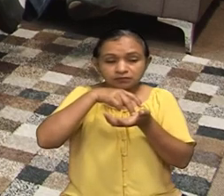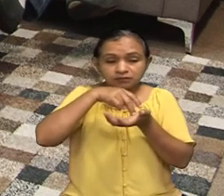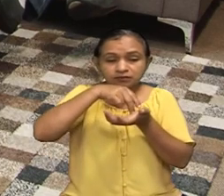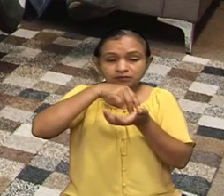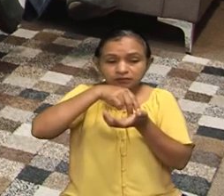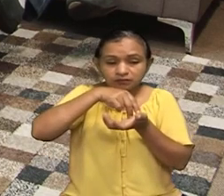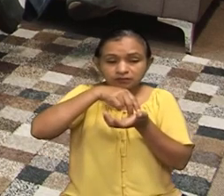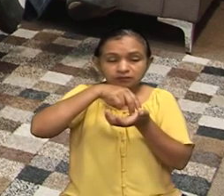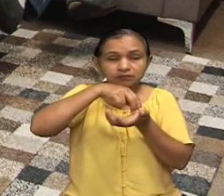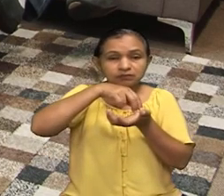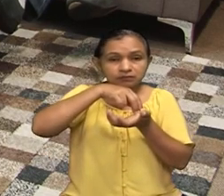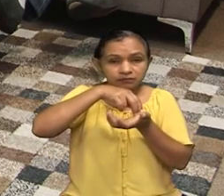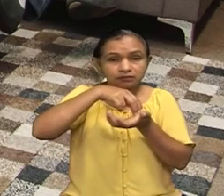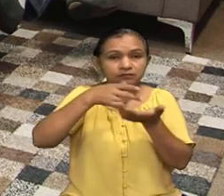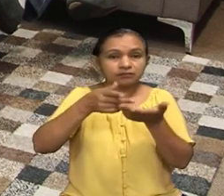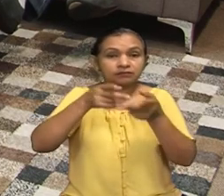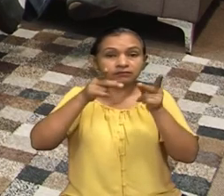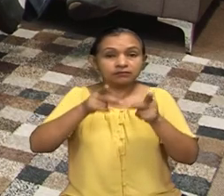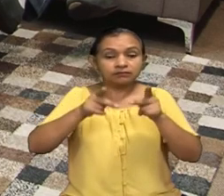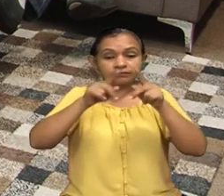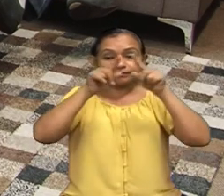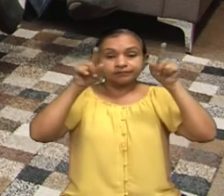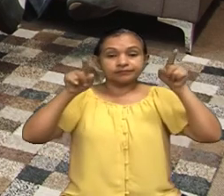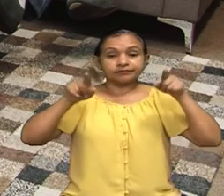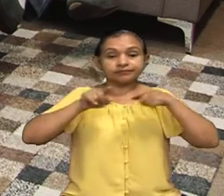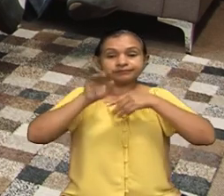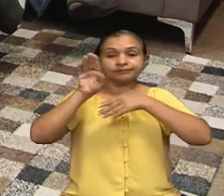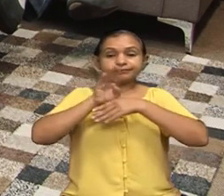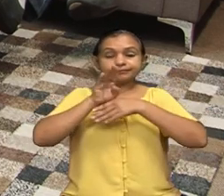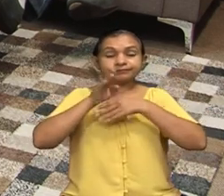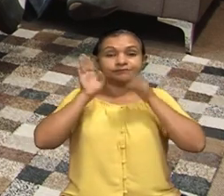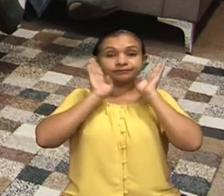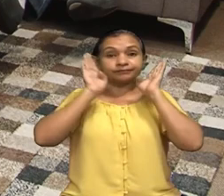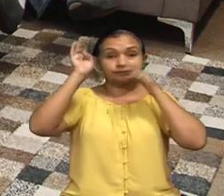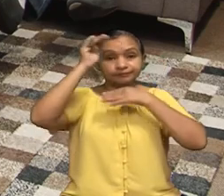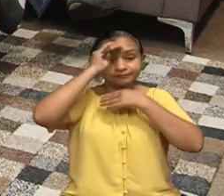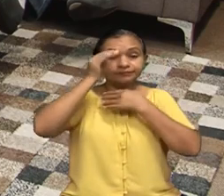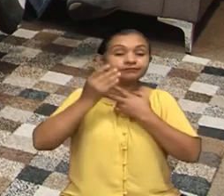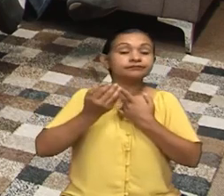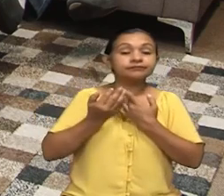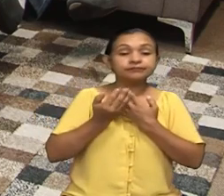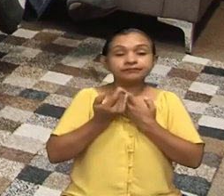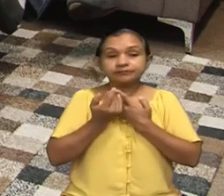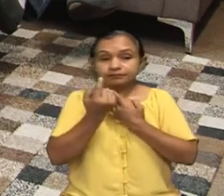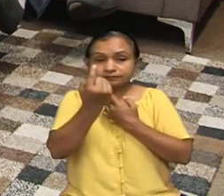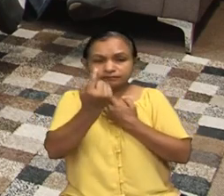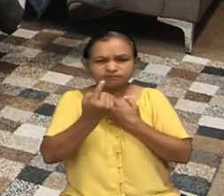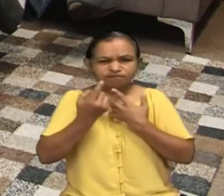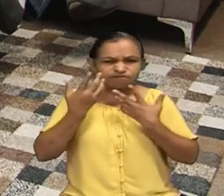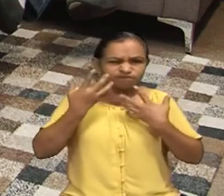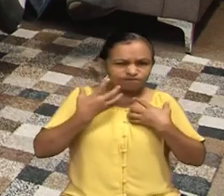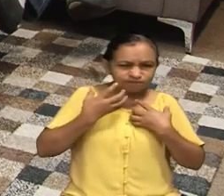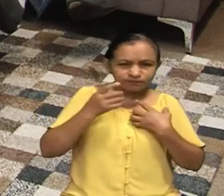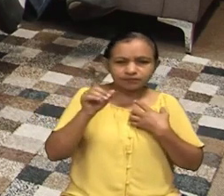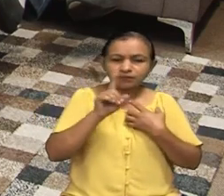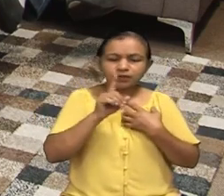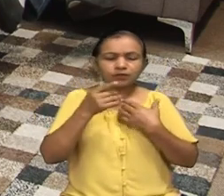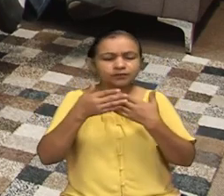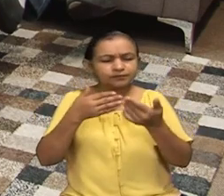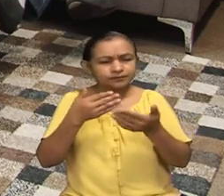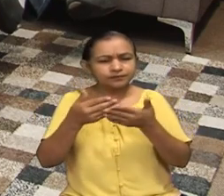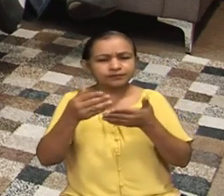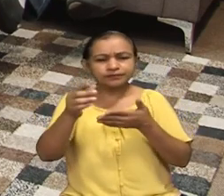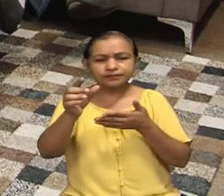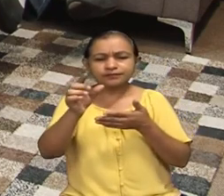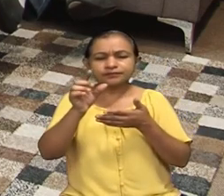del tiempo. Entonces, quien está en una ventanilla privada debe de tener esa concepción. Quien va a recibir el ticket en